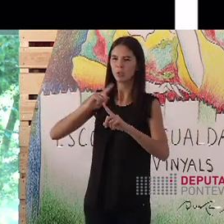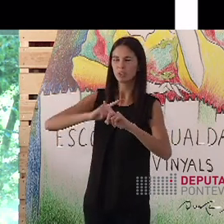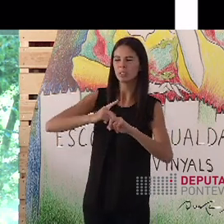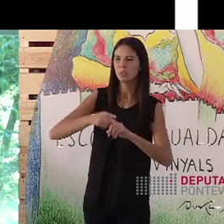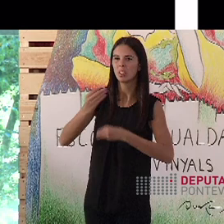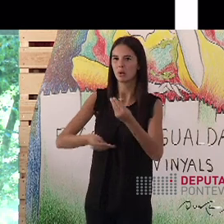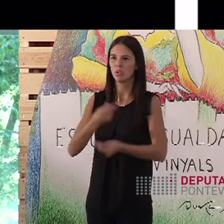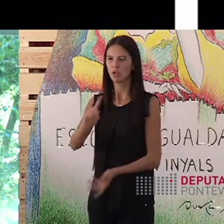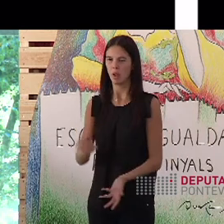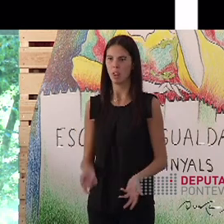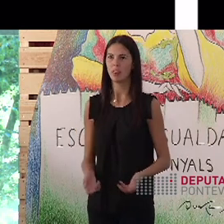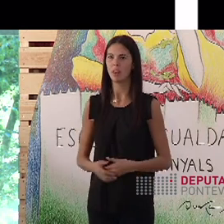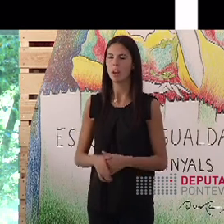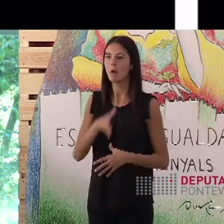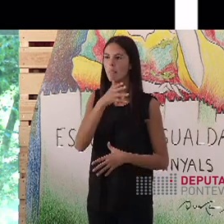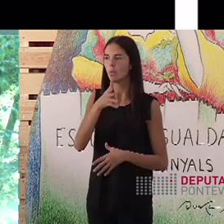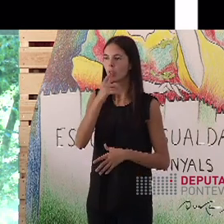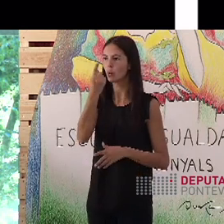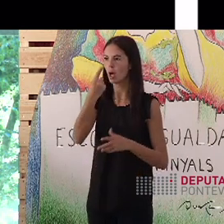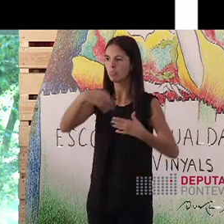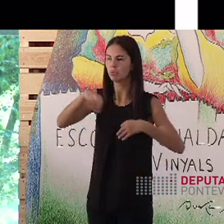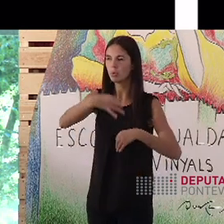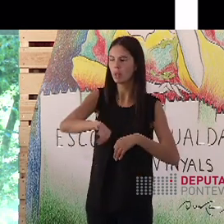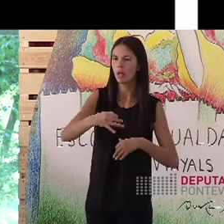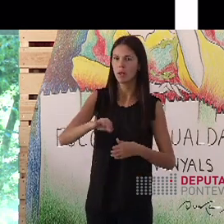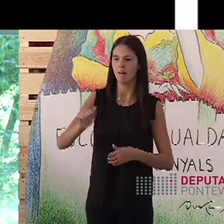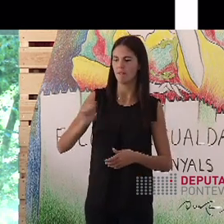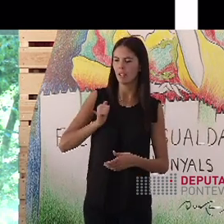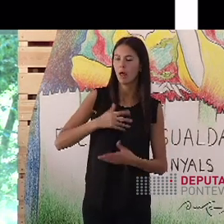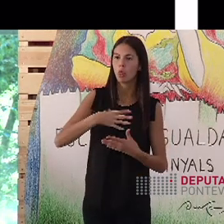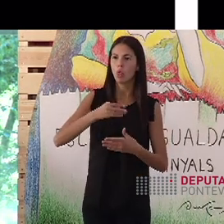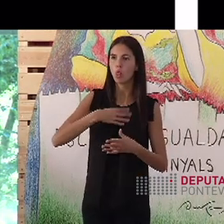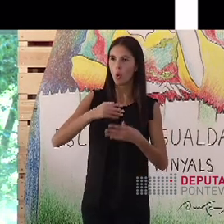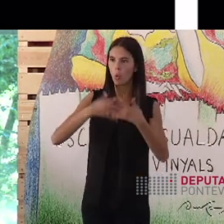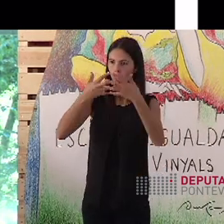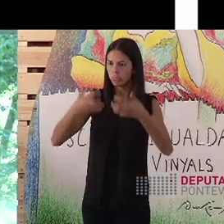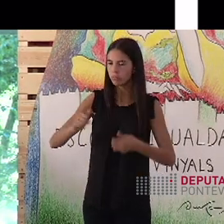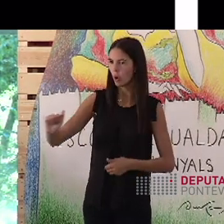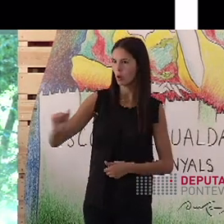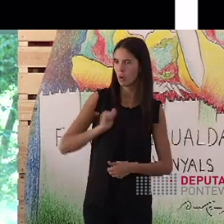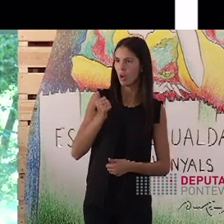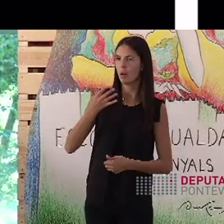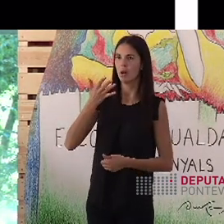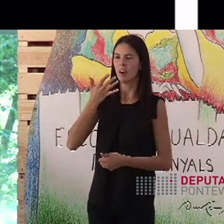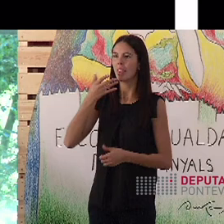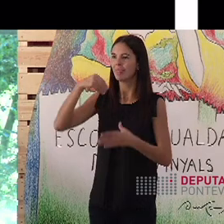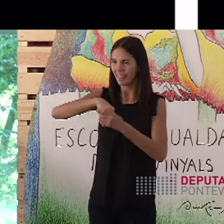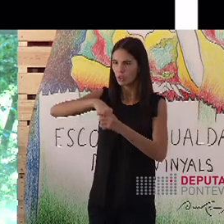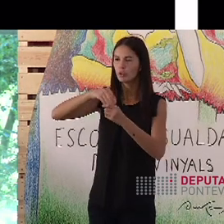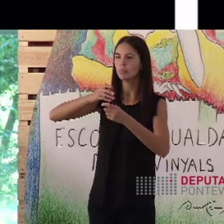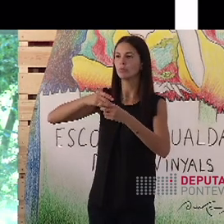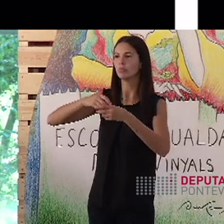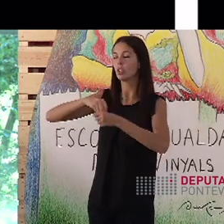de xénero? Por que unha unidade de falseamento documental? Estranxería e falseamento